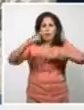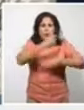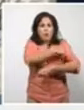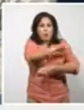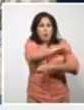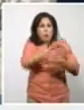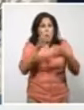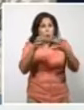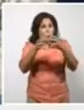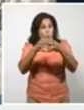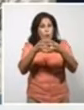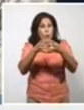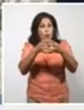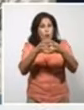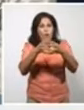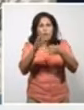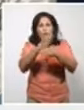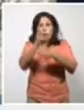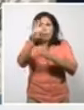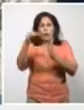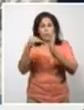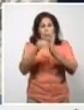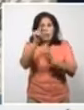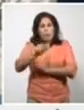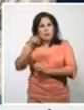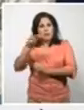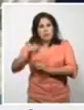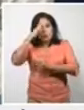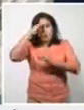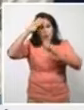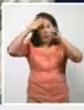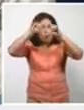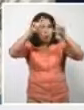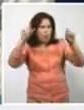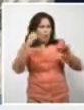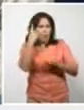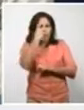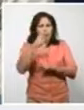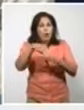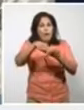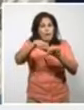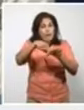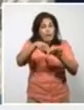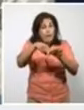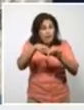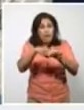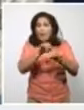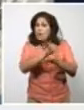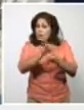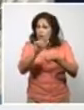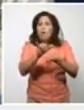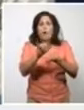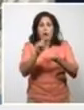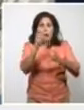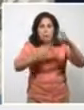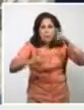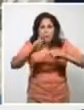un universo de 4.000 personas en toda Cuba. Me preguntaban, ¿y en la isla se va a hacer? Y sí, se va a hacer en toda